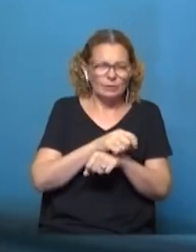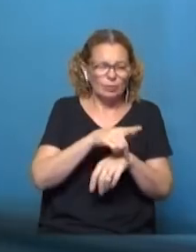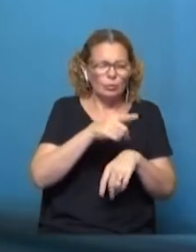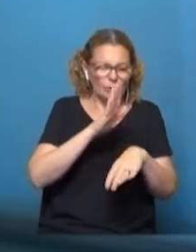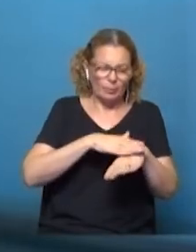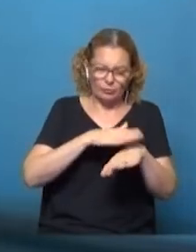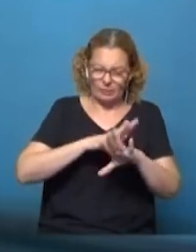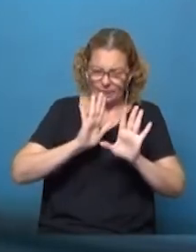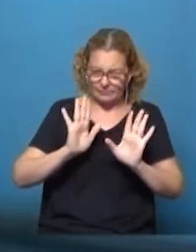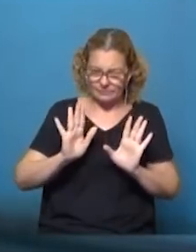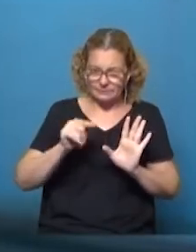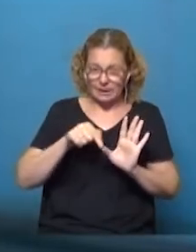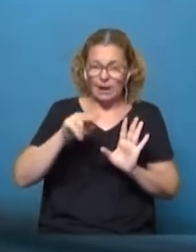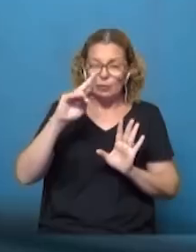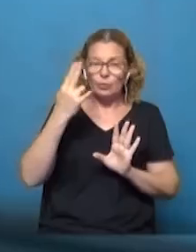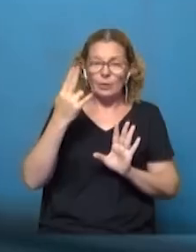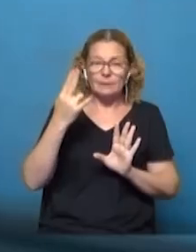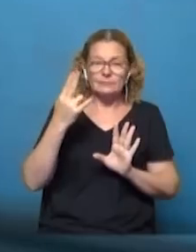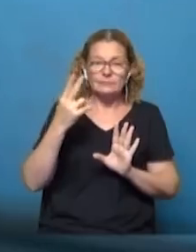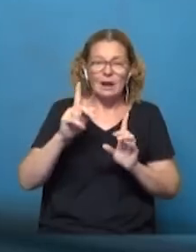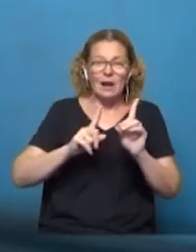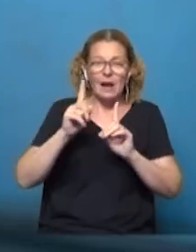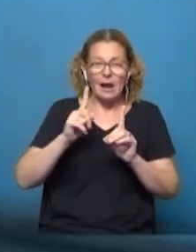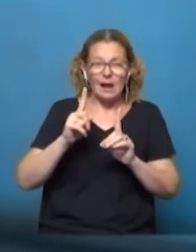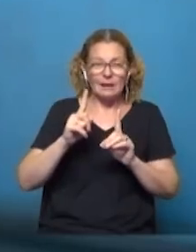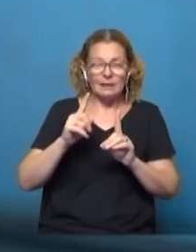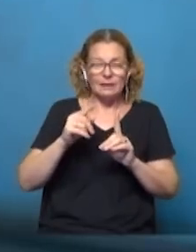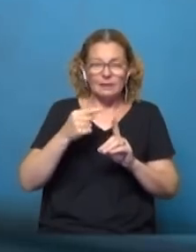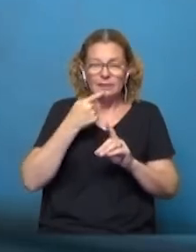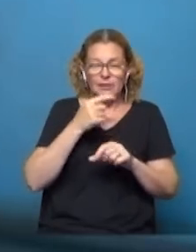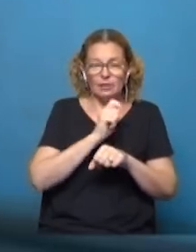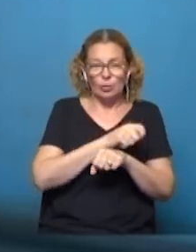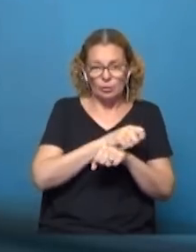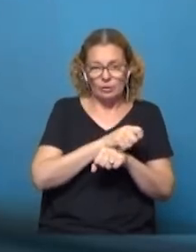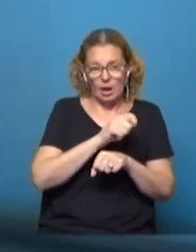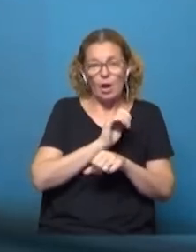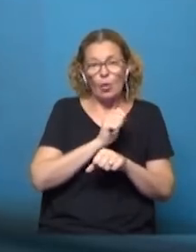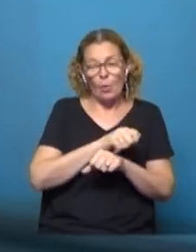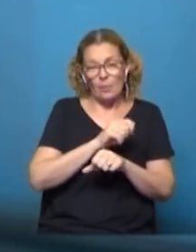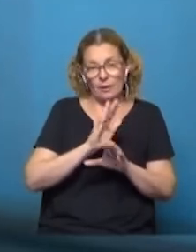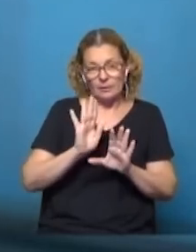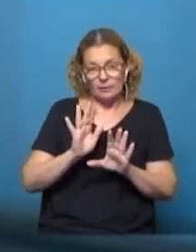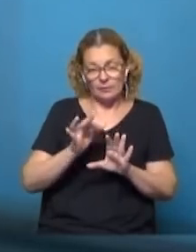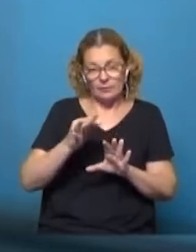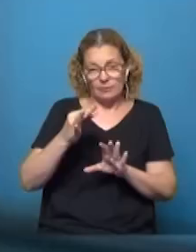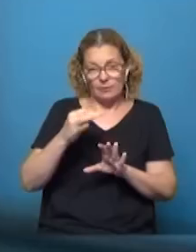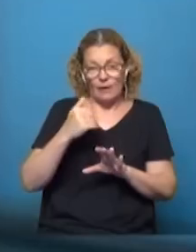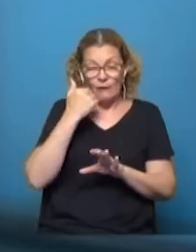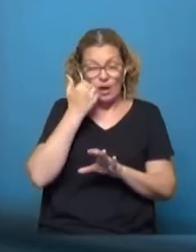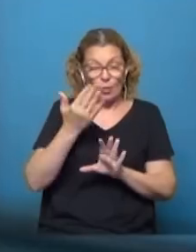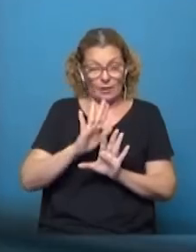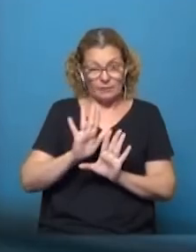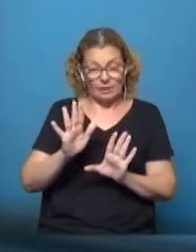responsabilidad en este país que alguien saque pecho porque la justicia cumple Es realmente vergonzoso